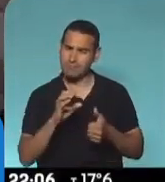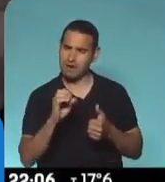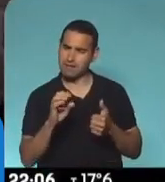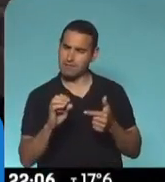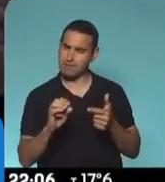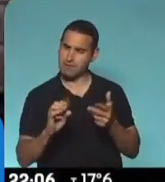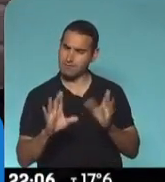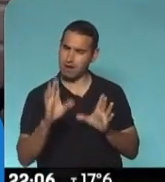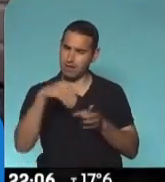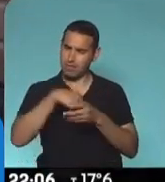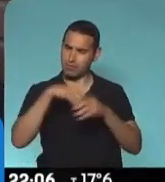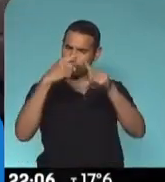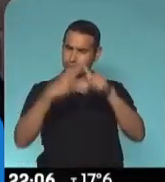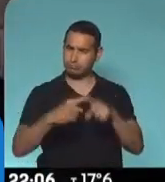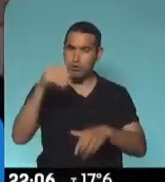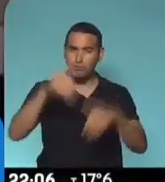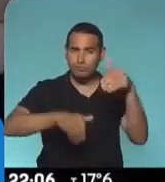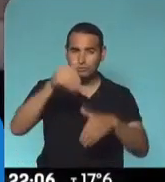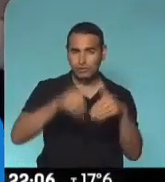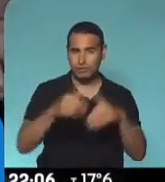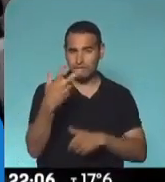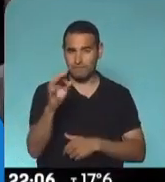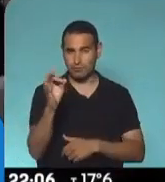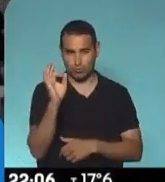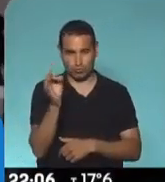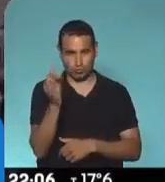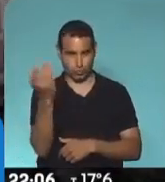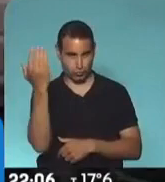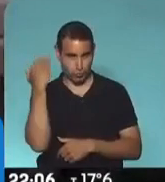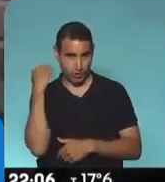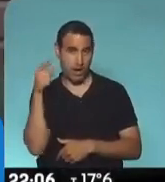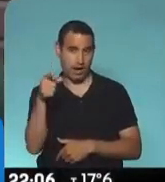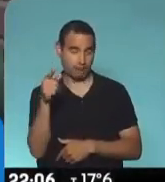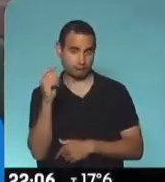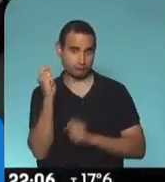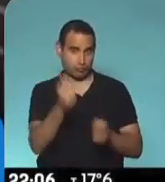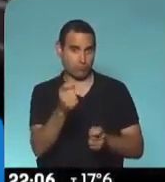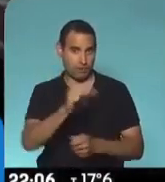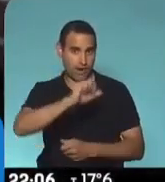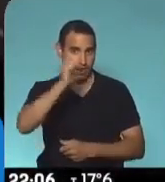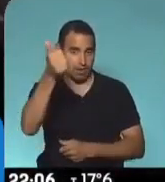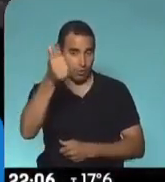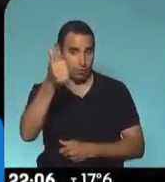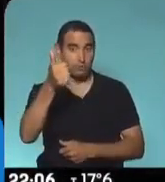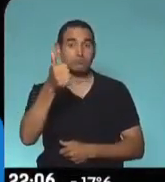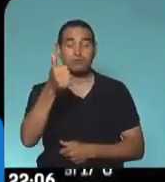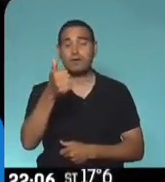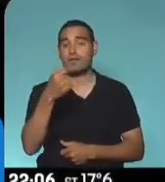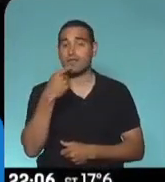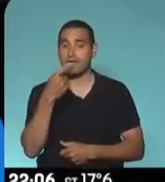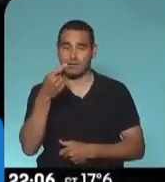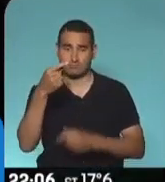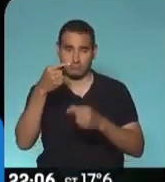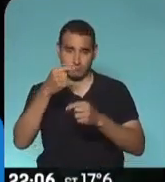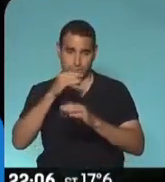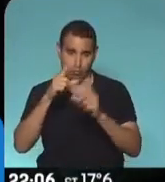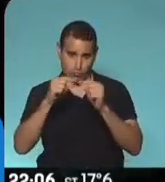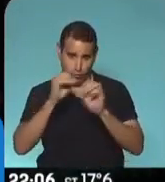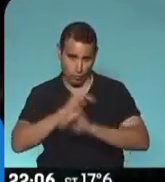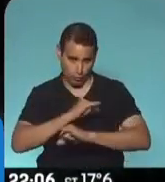en el escrutinio de los comicios del 20 de octubre, que lo proclamaron vencedor en primera vuelta según los datos